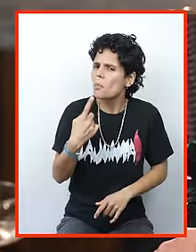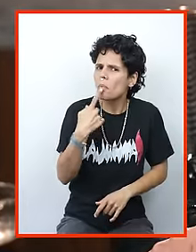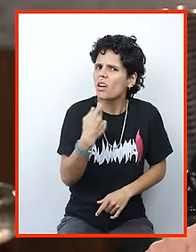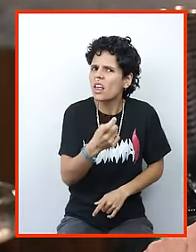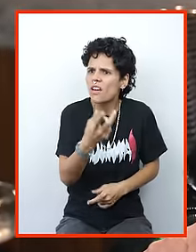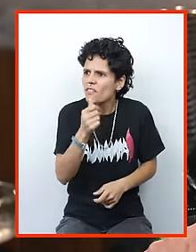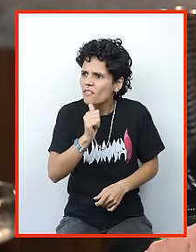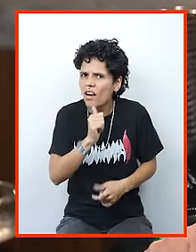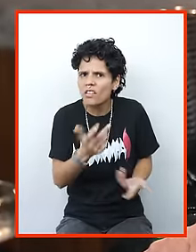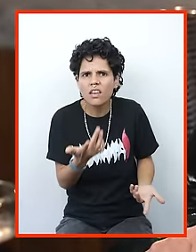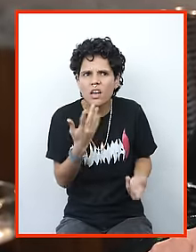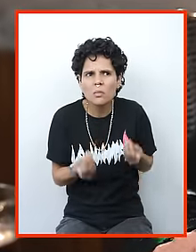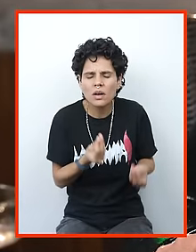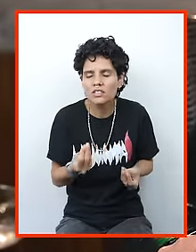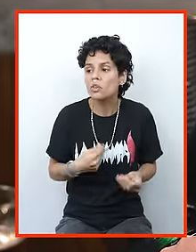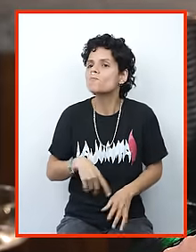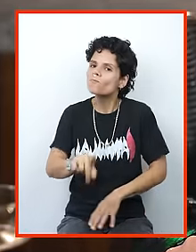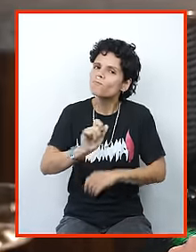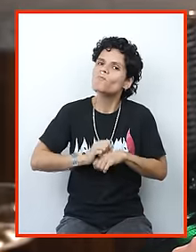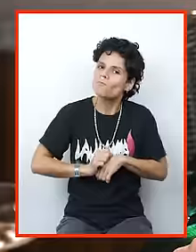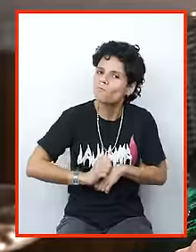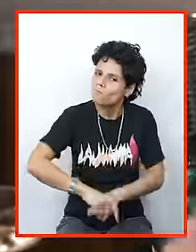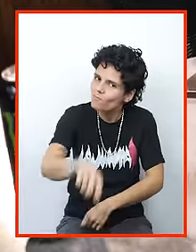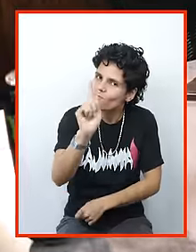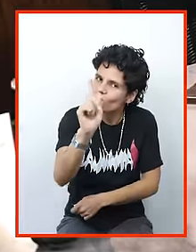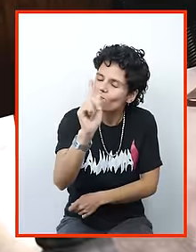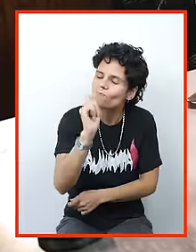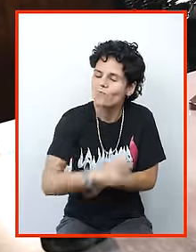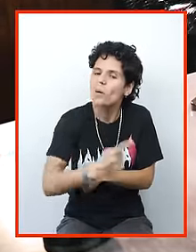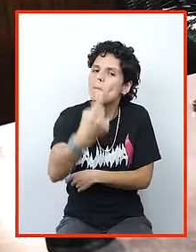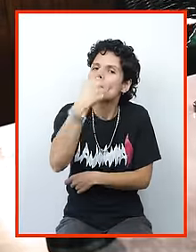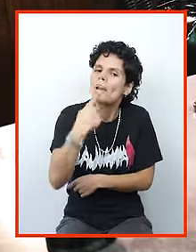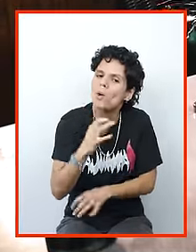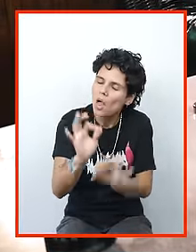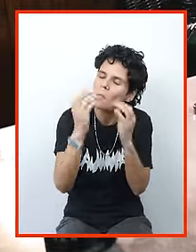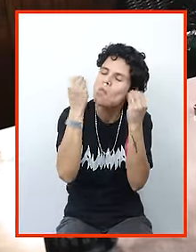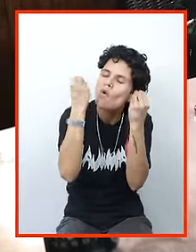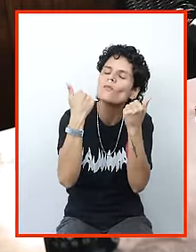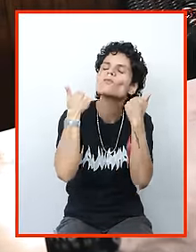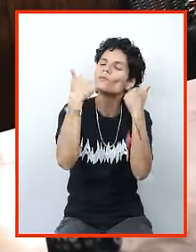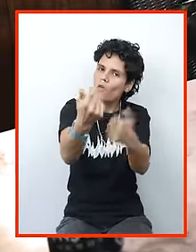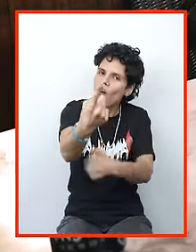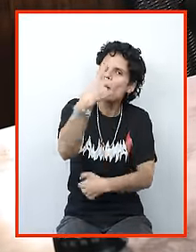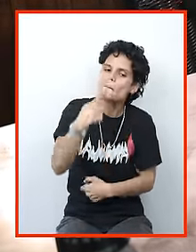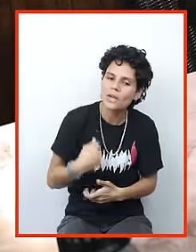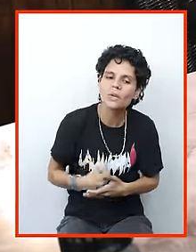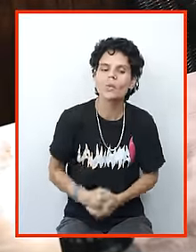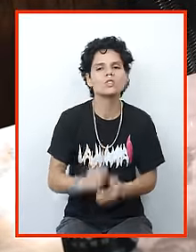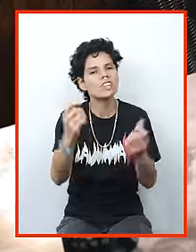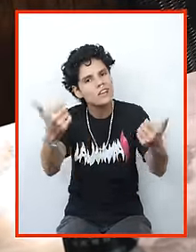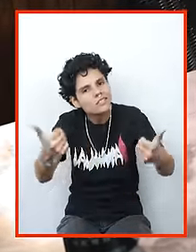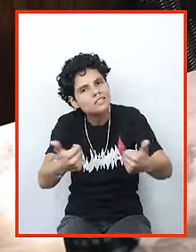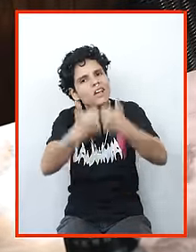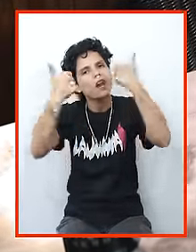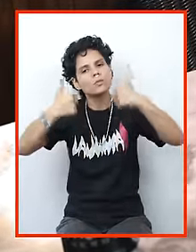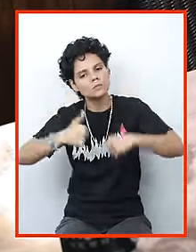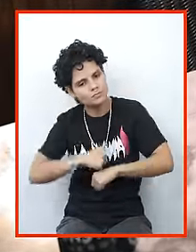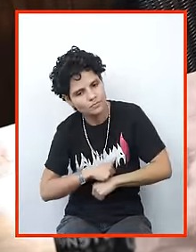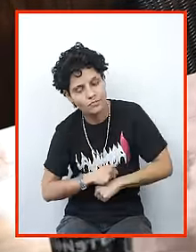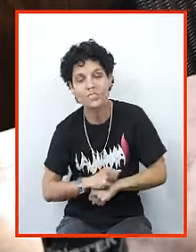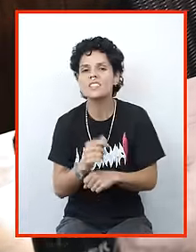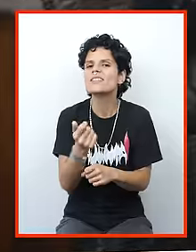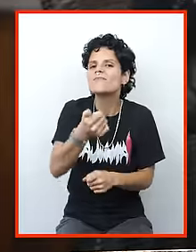hecho? Buena pregunta. Sí, muy buena pregunta. Está todo el mundo esperando. Hace tiempo que mi invitado no me ha sido una buena... Buena pregunta. Brindemos por